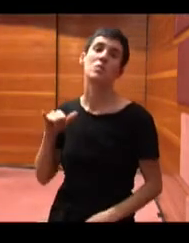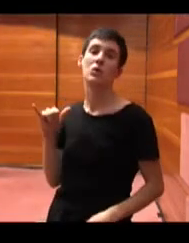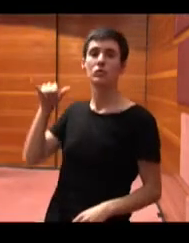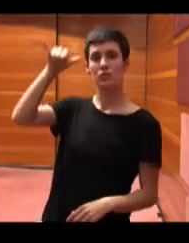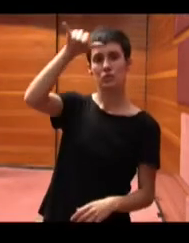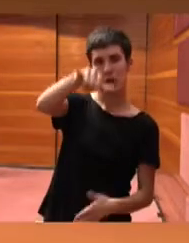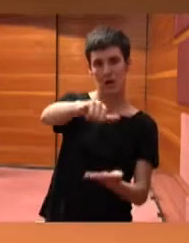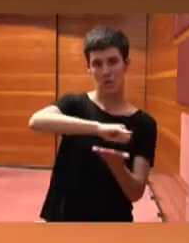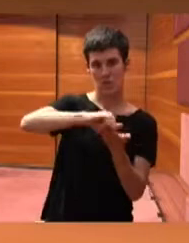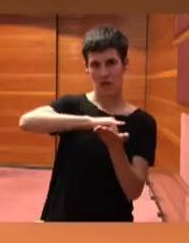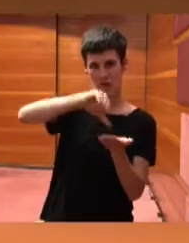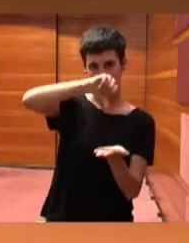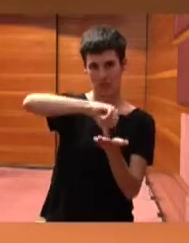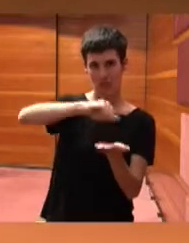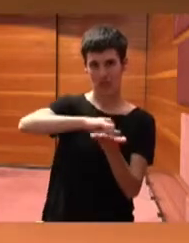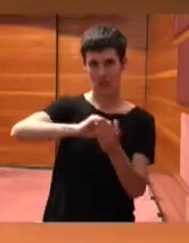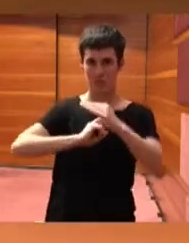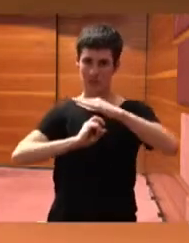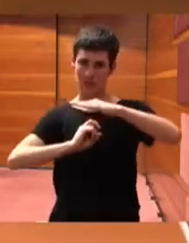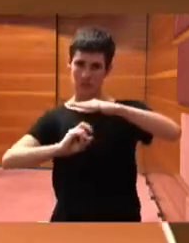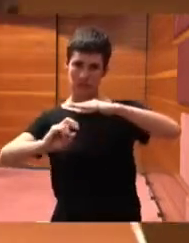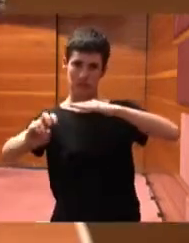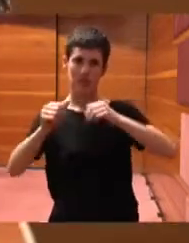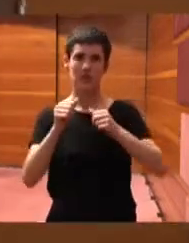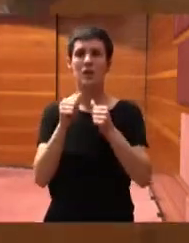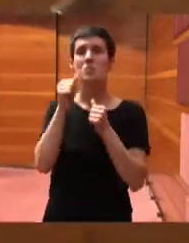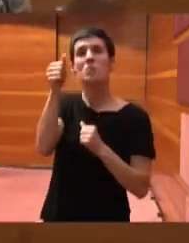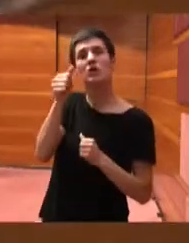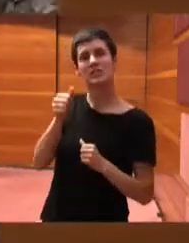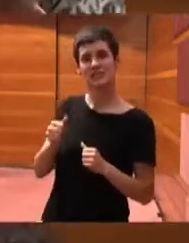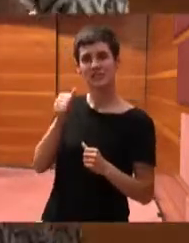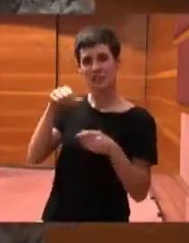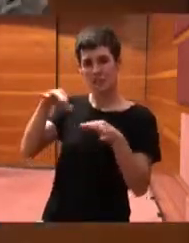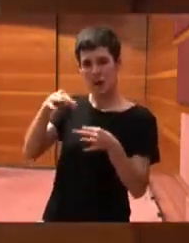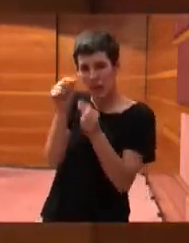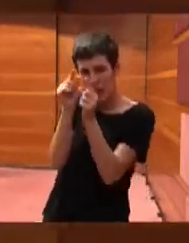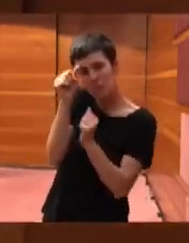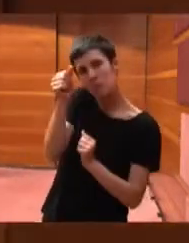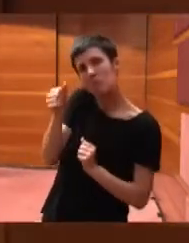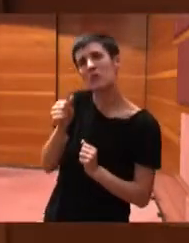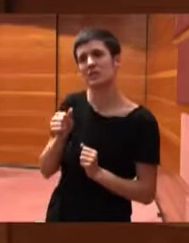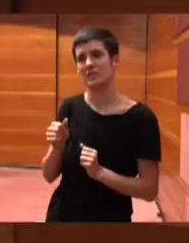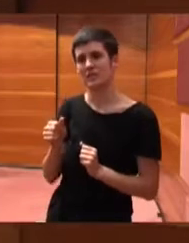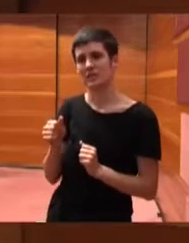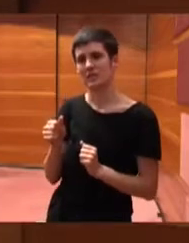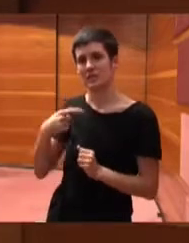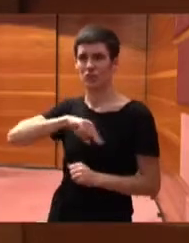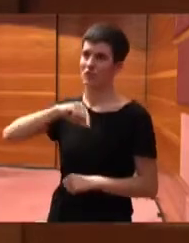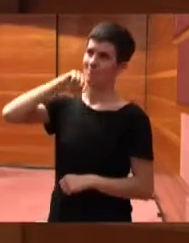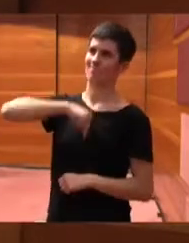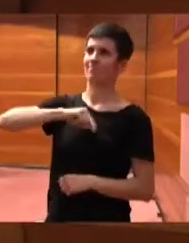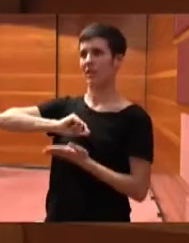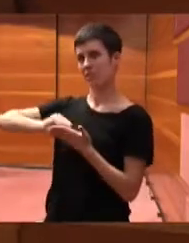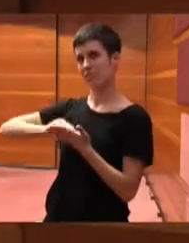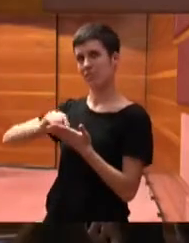Nueva York, al metro, y con unos post-its pegamos esto en nuestras sensaciones